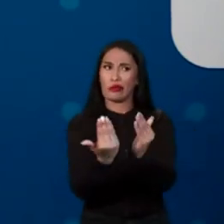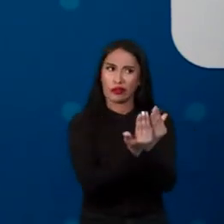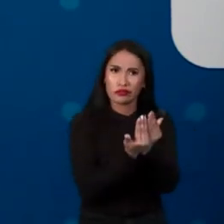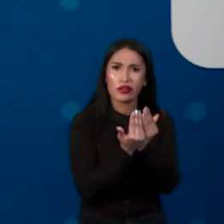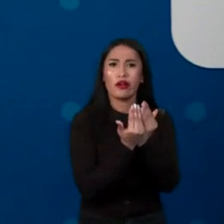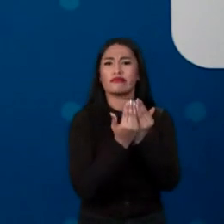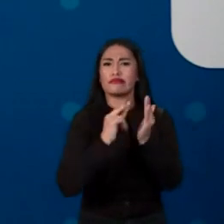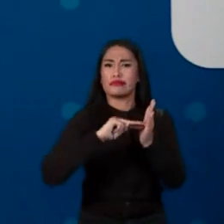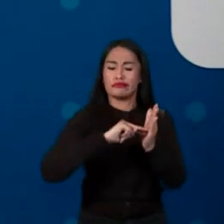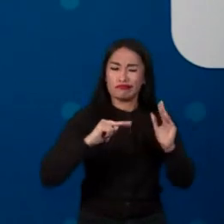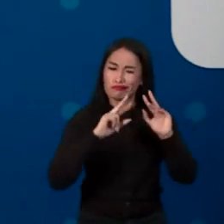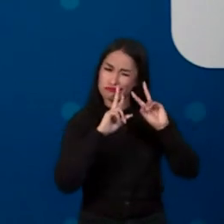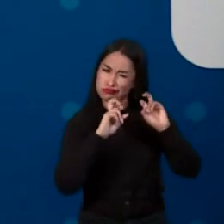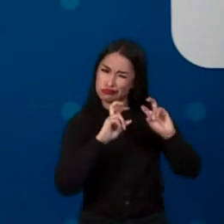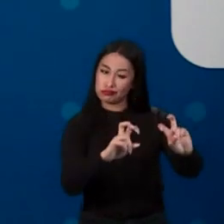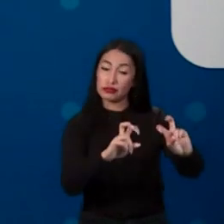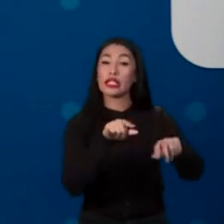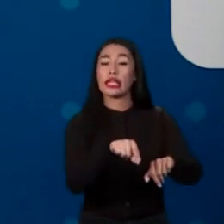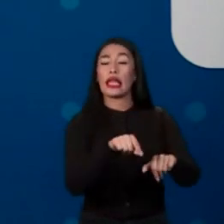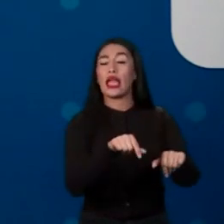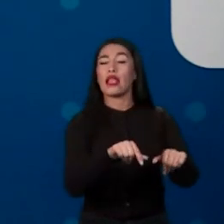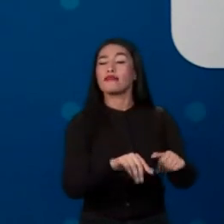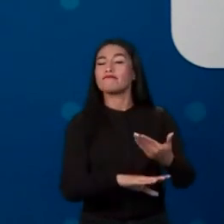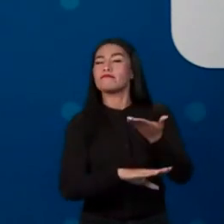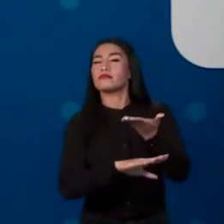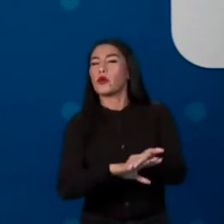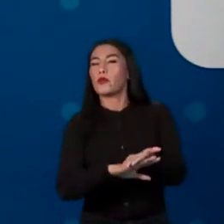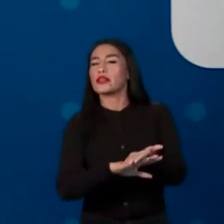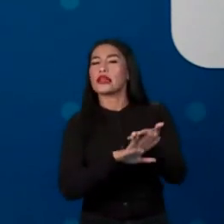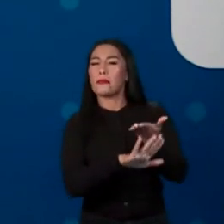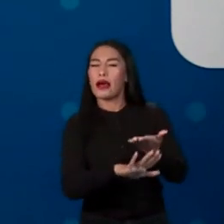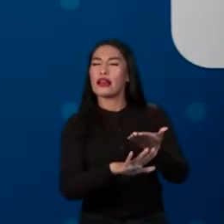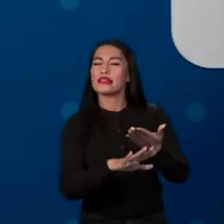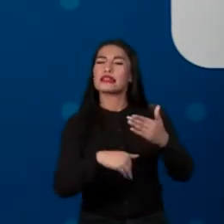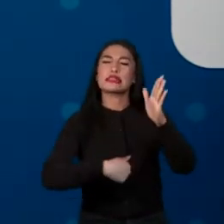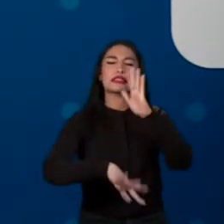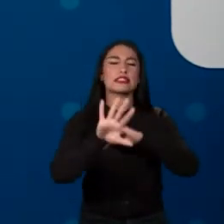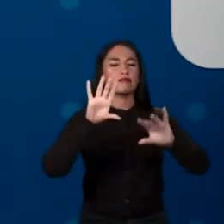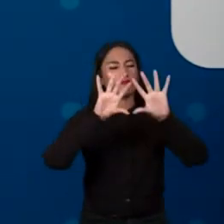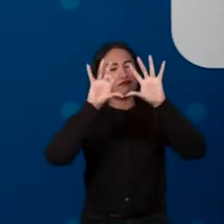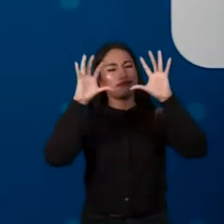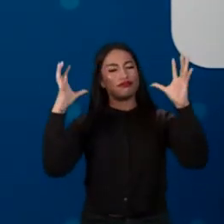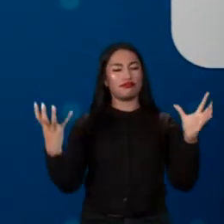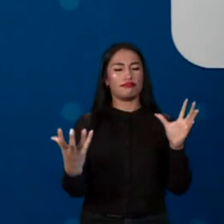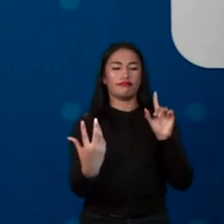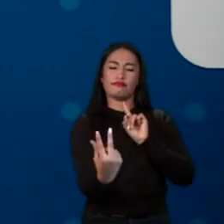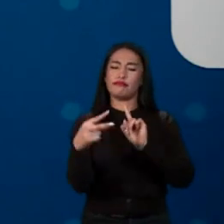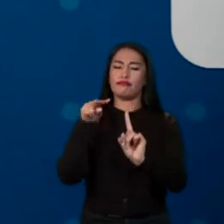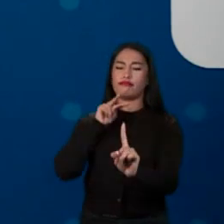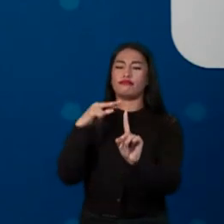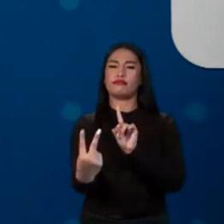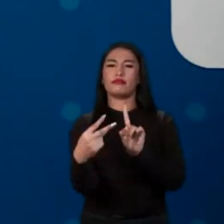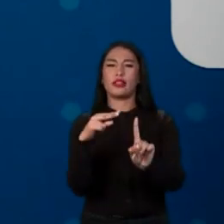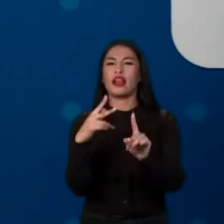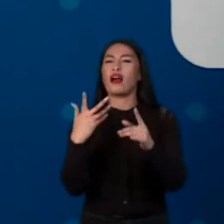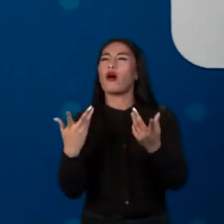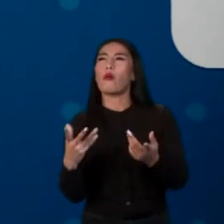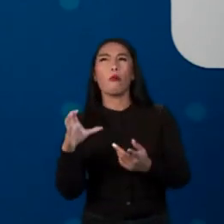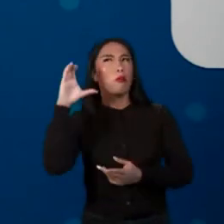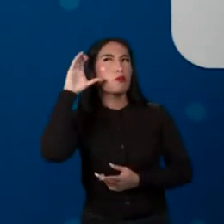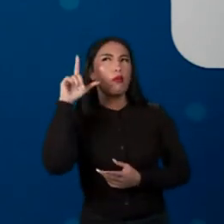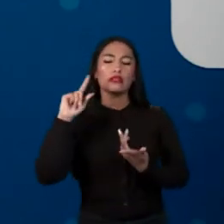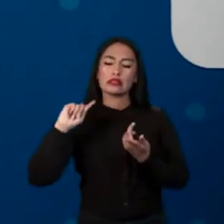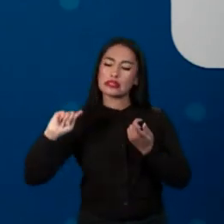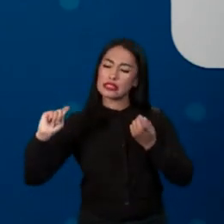una mirada más global, un panorama de cuáles son aquellas transformaciones de la